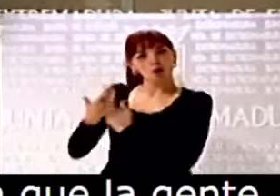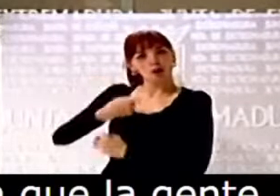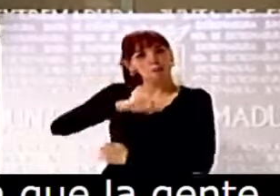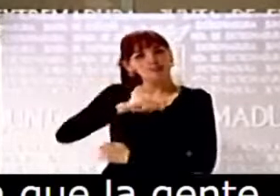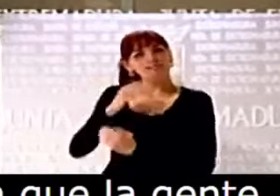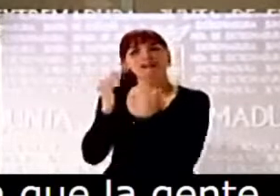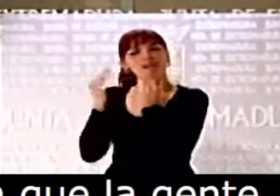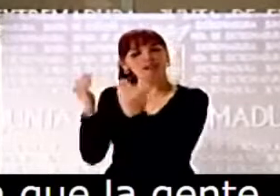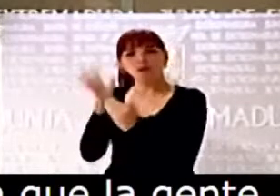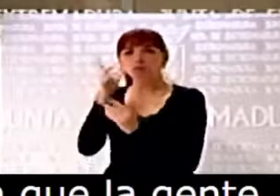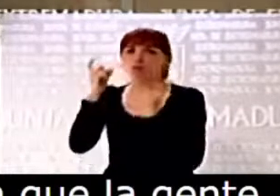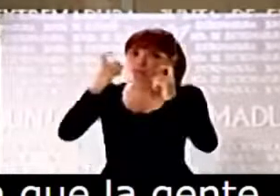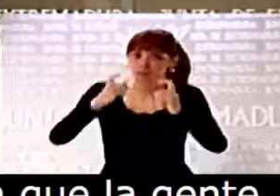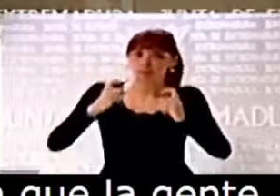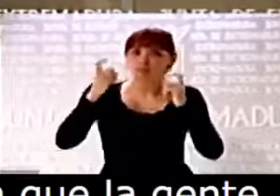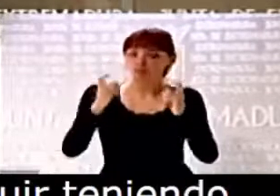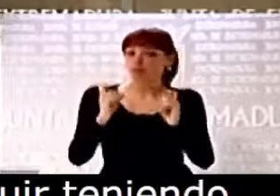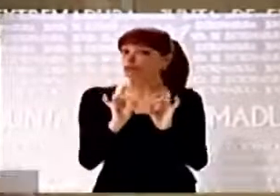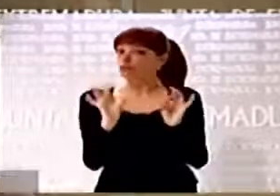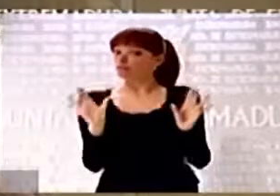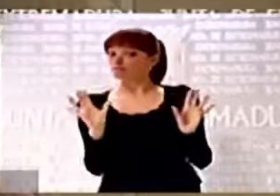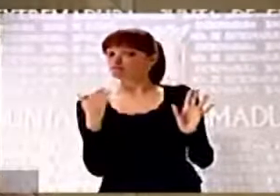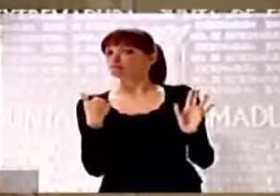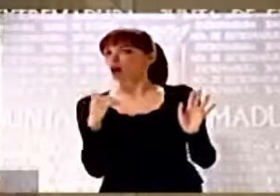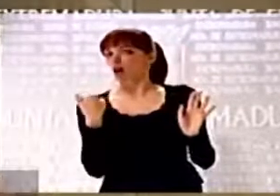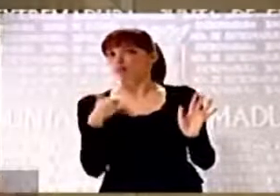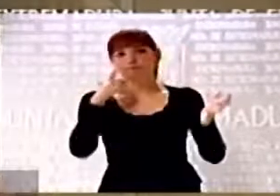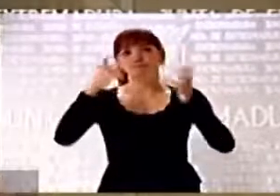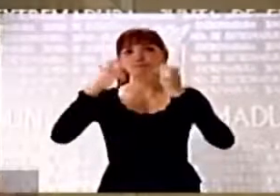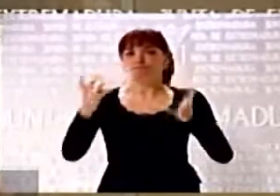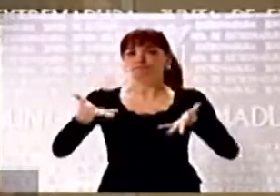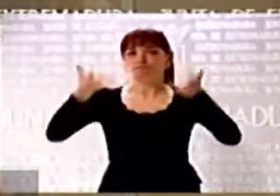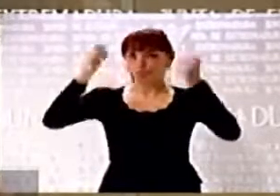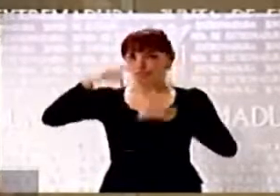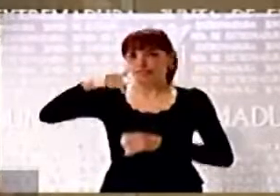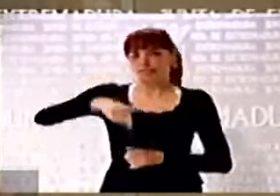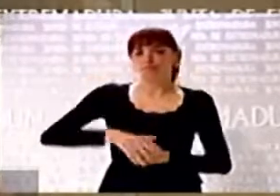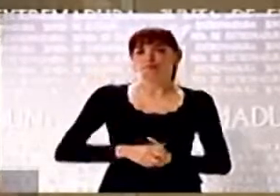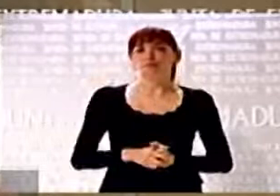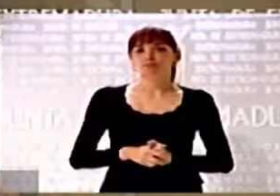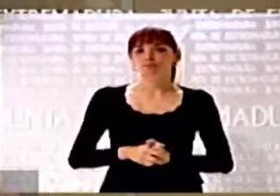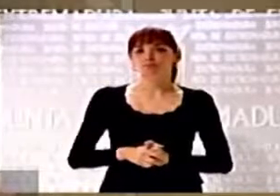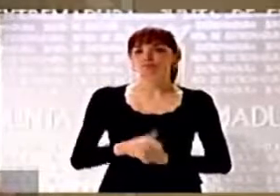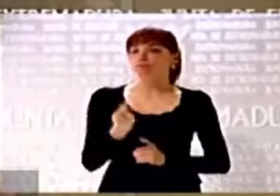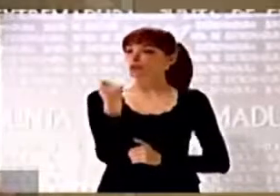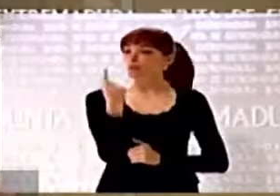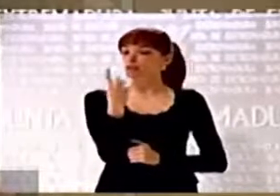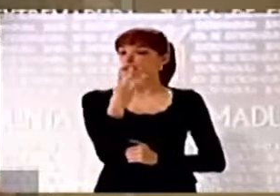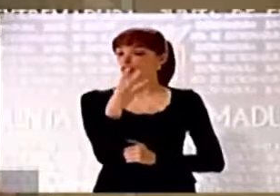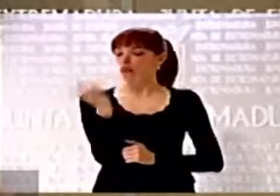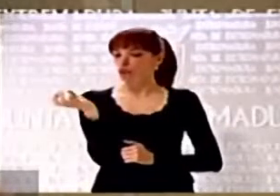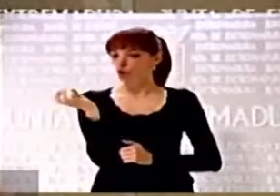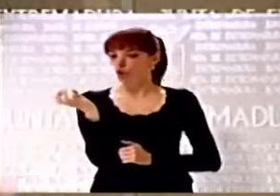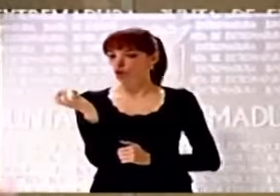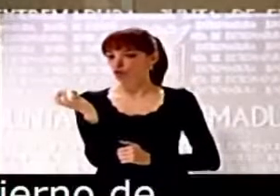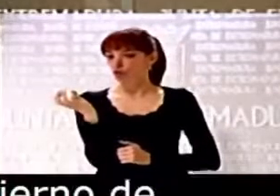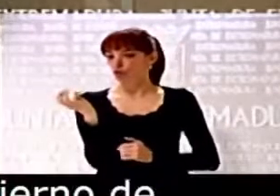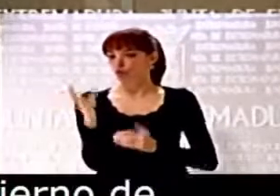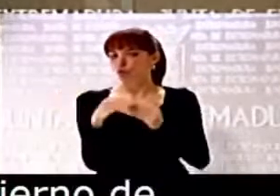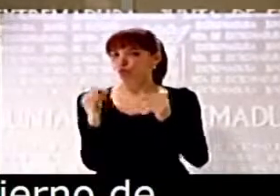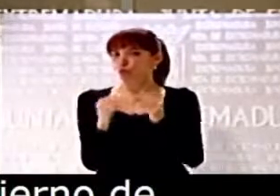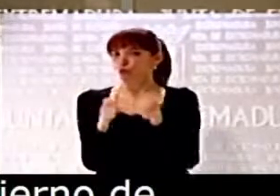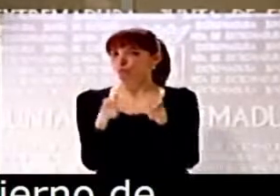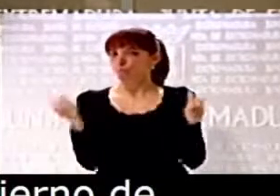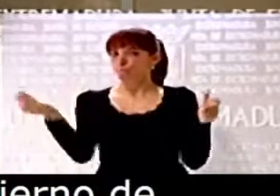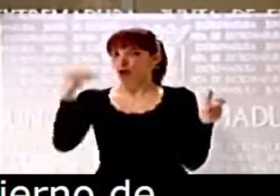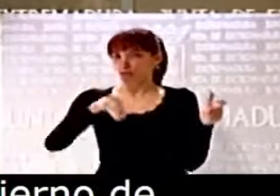España y, desde luego, ya está empezando a dar sus frutos aquí. Ya hay hoy 1.300 beneficiarios más de los